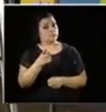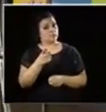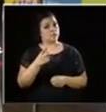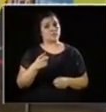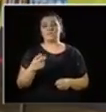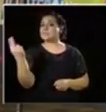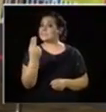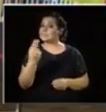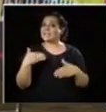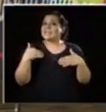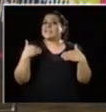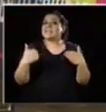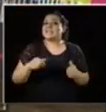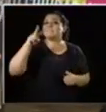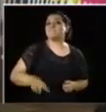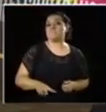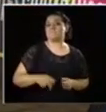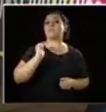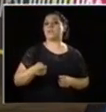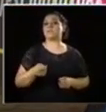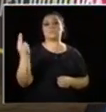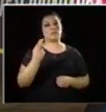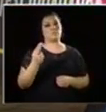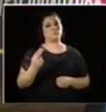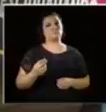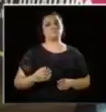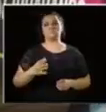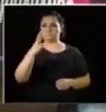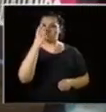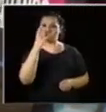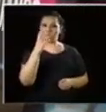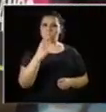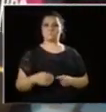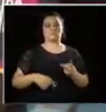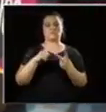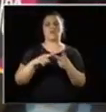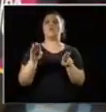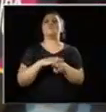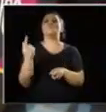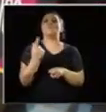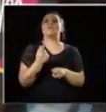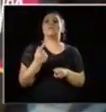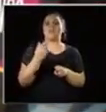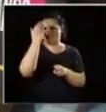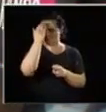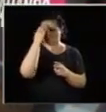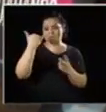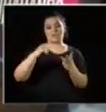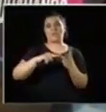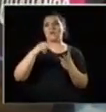seguridad pública se tiene que combatir con carácter, con conocimiento de causa y sin absolutamente ninguna